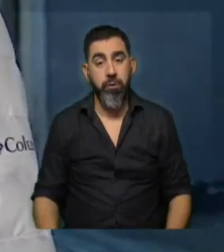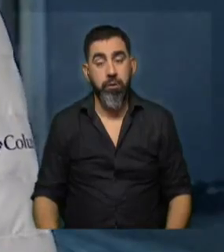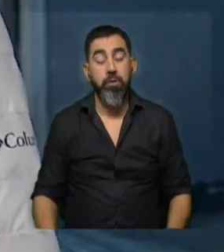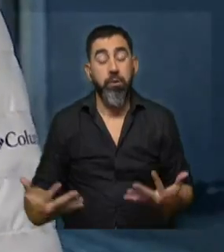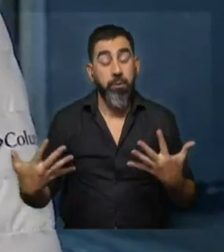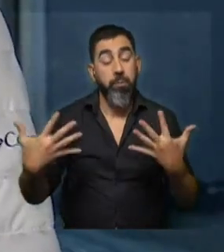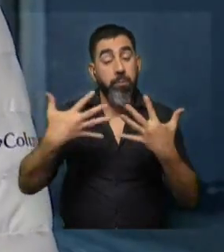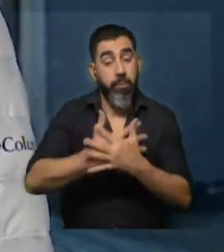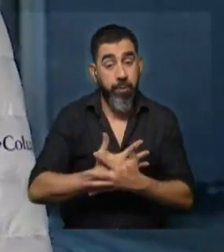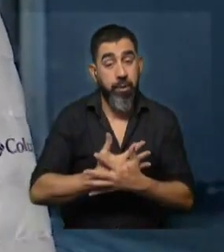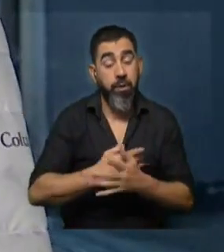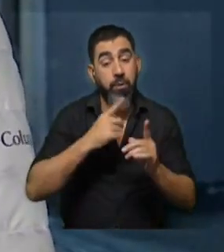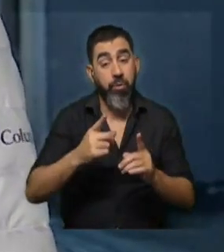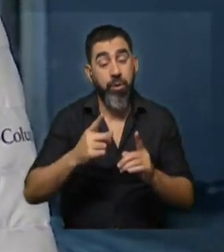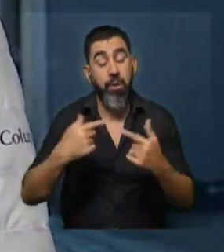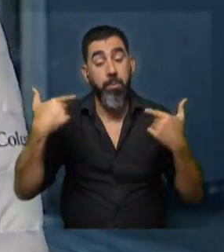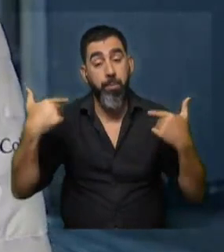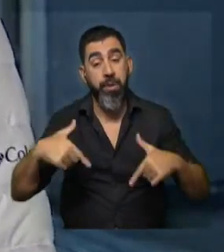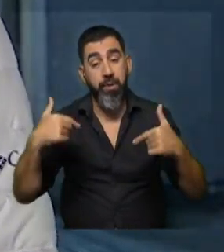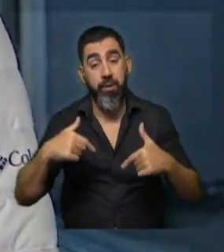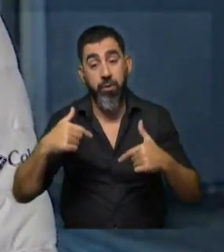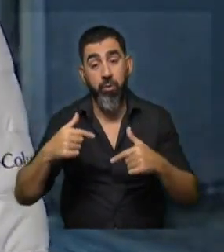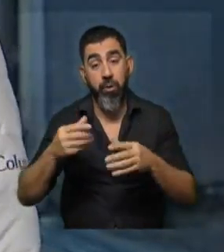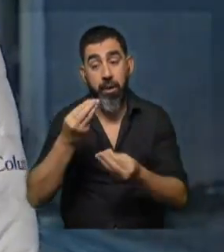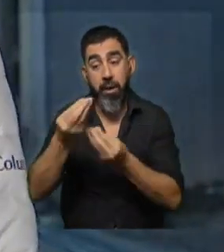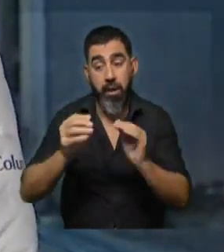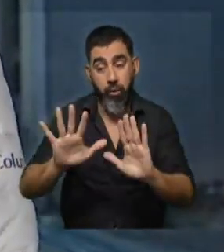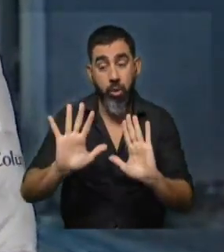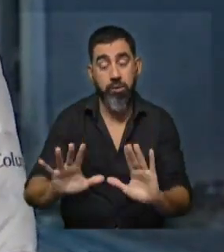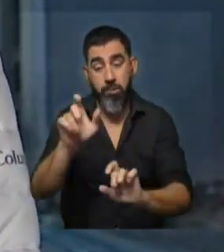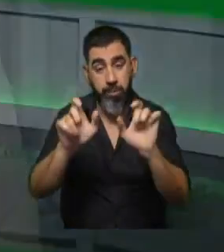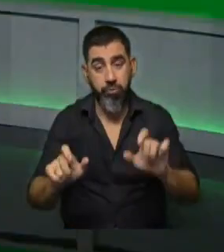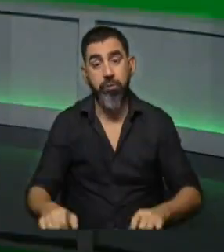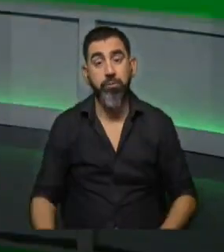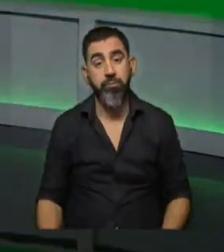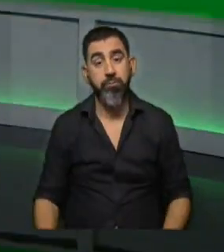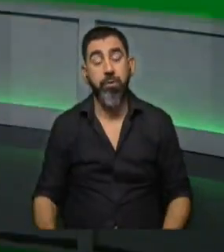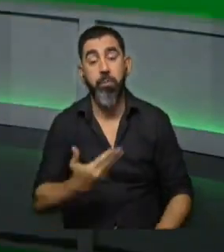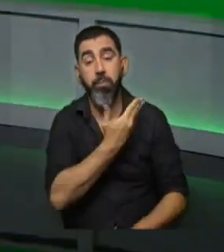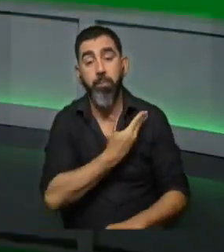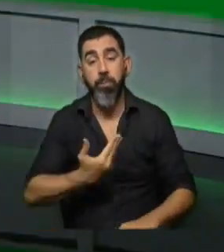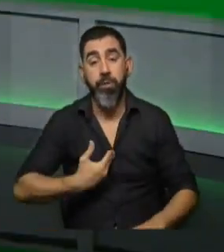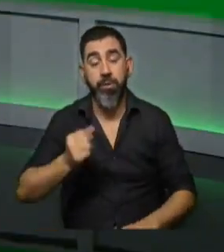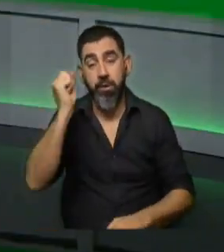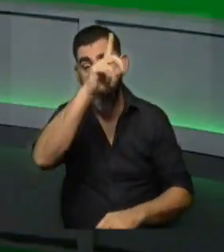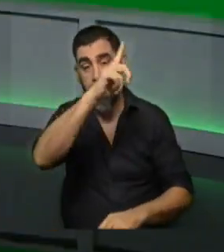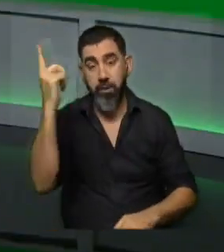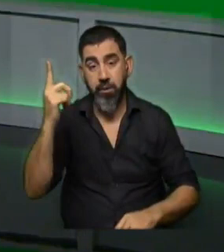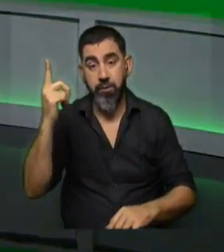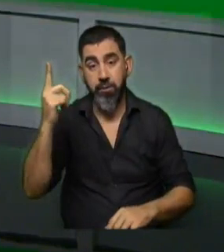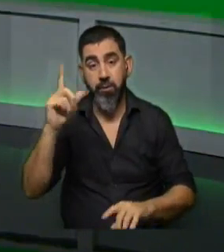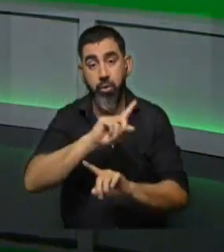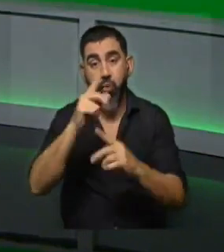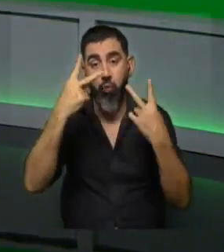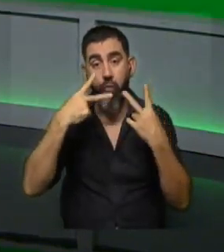perjudicaría a nivel del ministerio este tipo de ingresos el presidente Luis en la calle Pou no